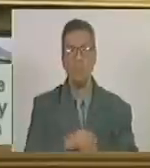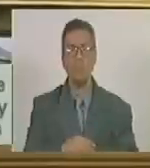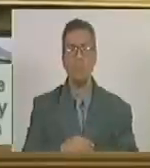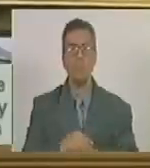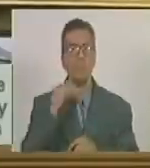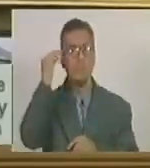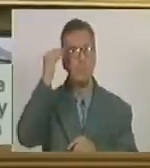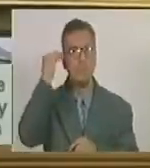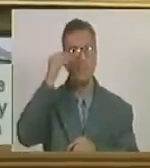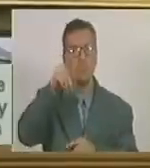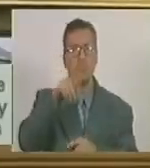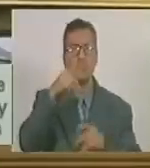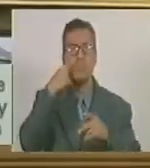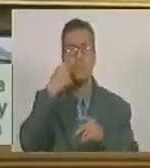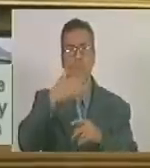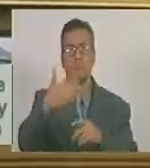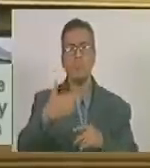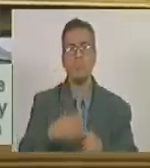En consideración.